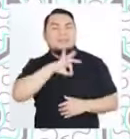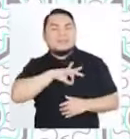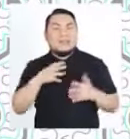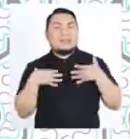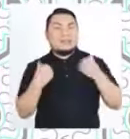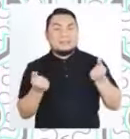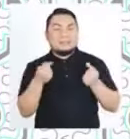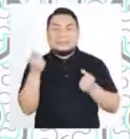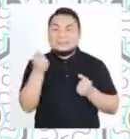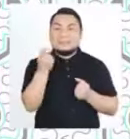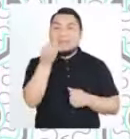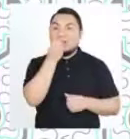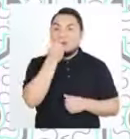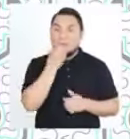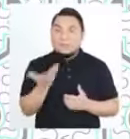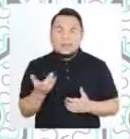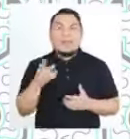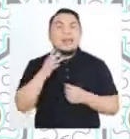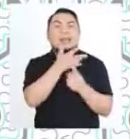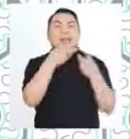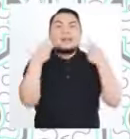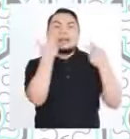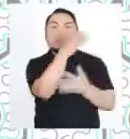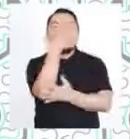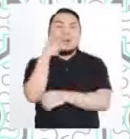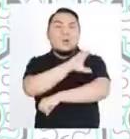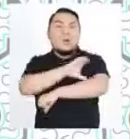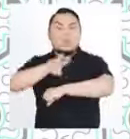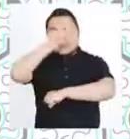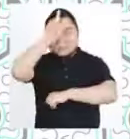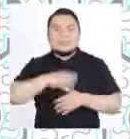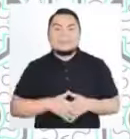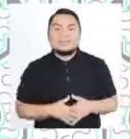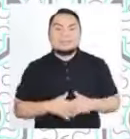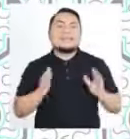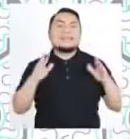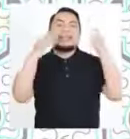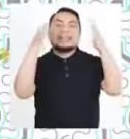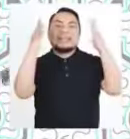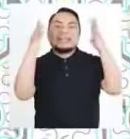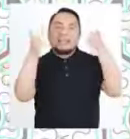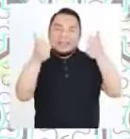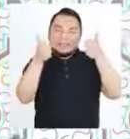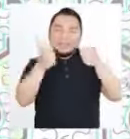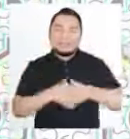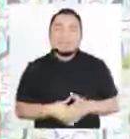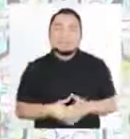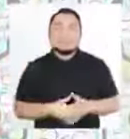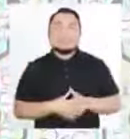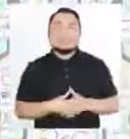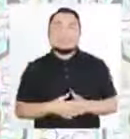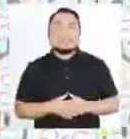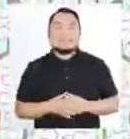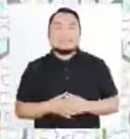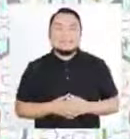nutricionales y beneficios a la salud de estos alimentos de la Amazonía y la costa del Perú. ¡Yay! ¡Yupi!